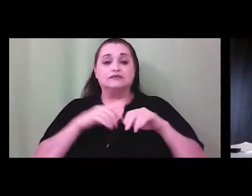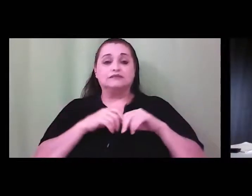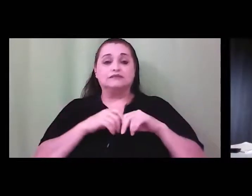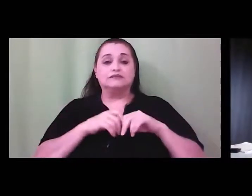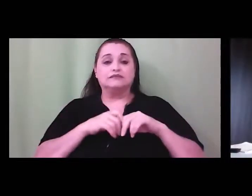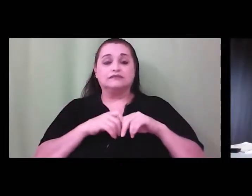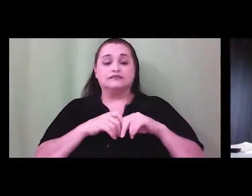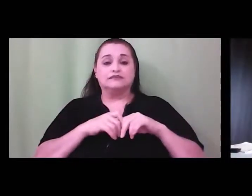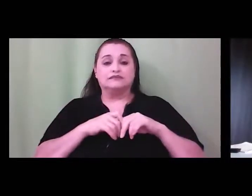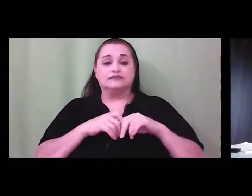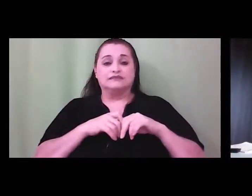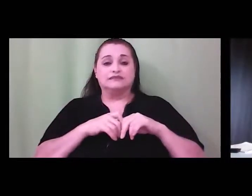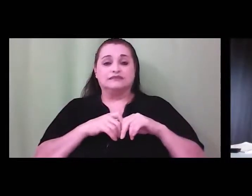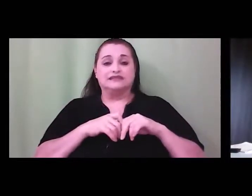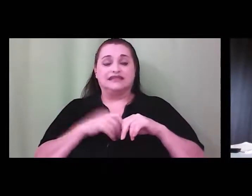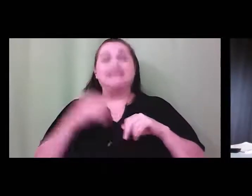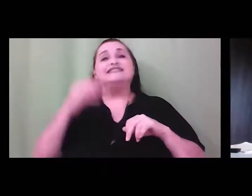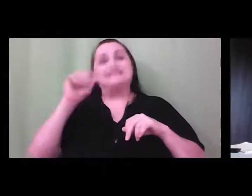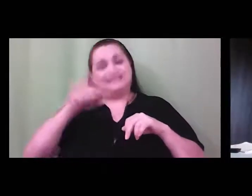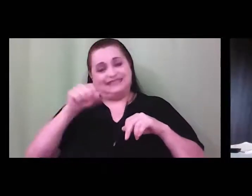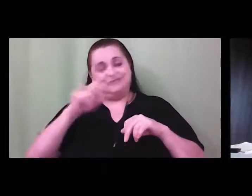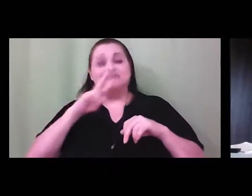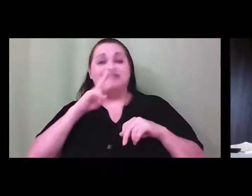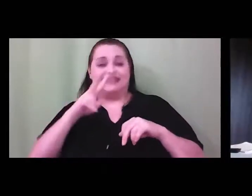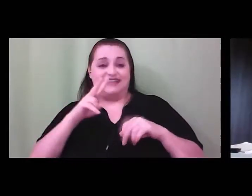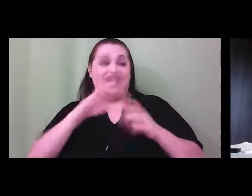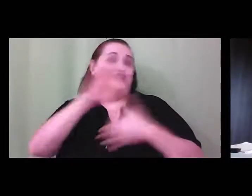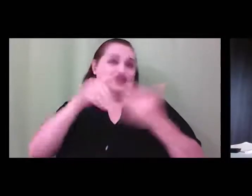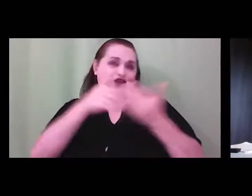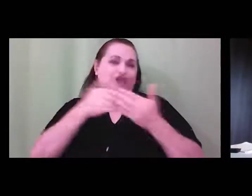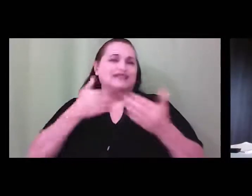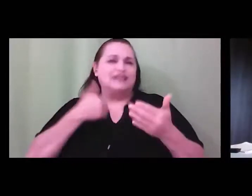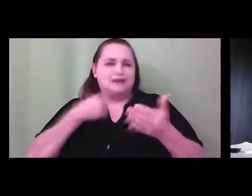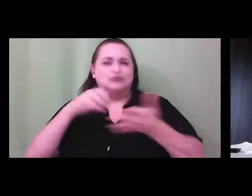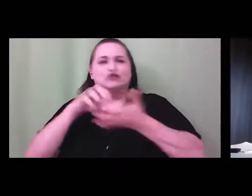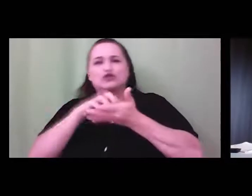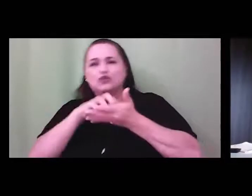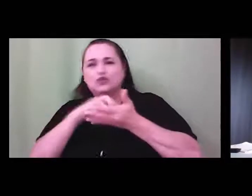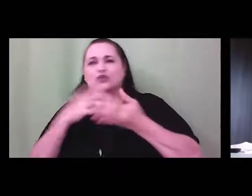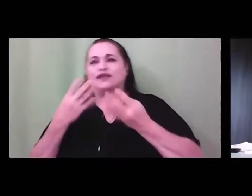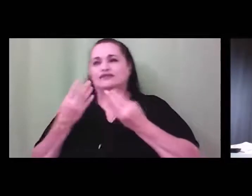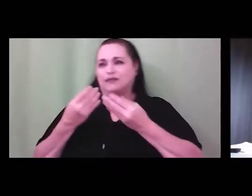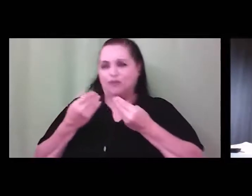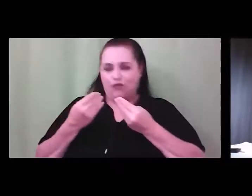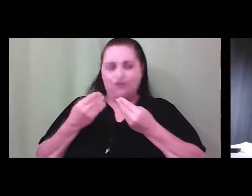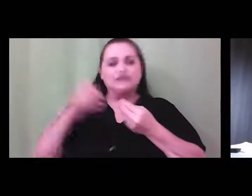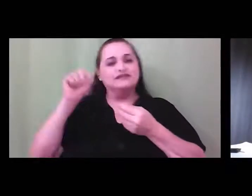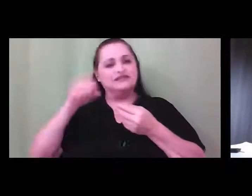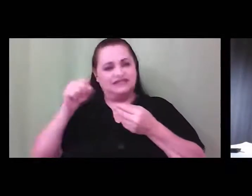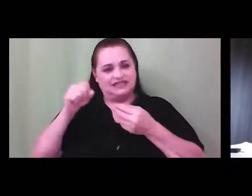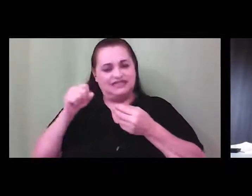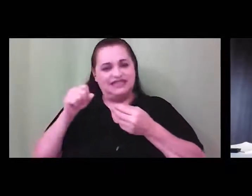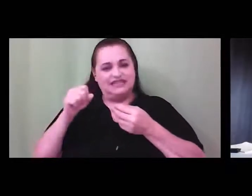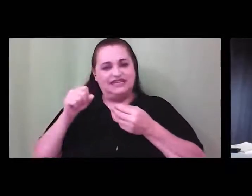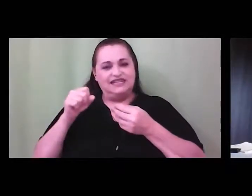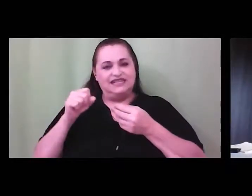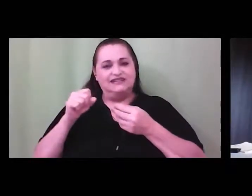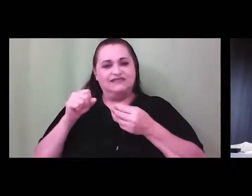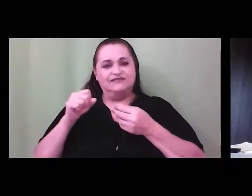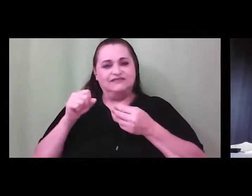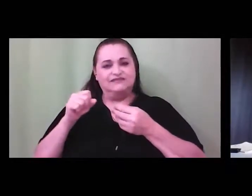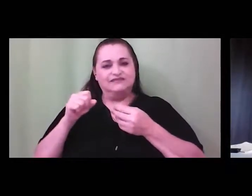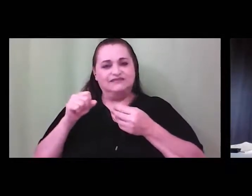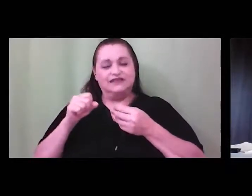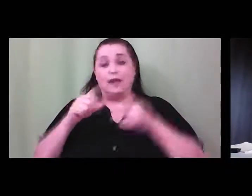a pesar, sí es cierto, para todos hay dudas, para todos hay temores, ni siquiera quienes